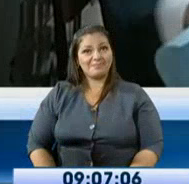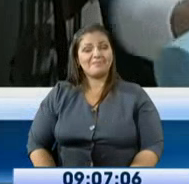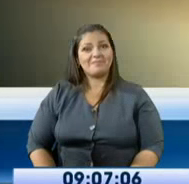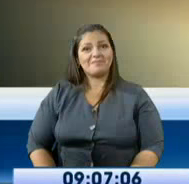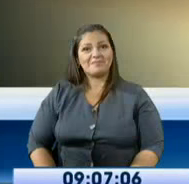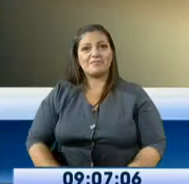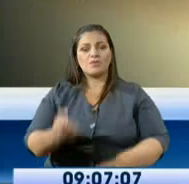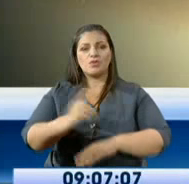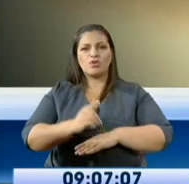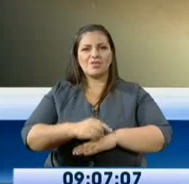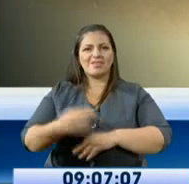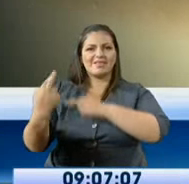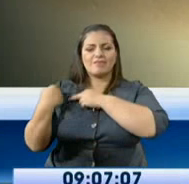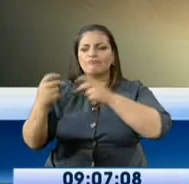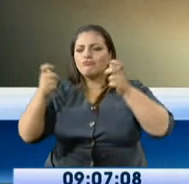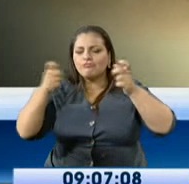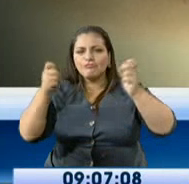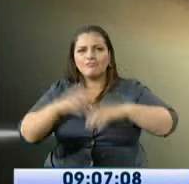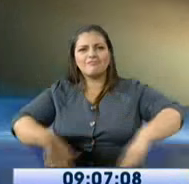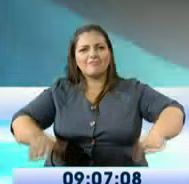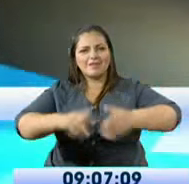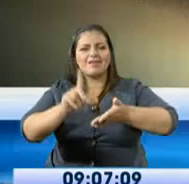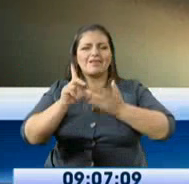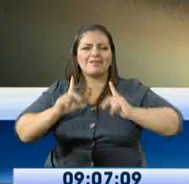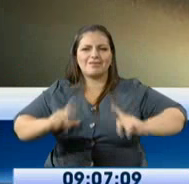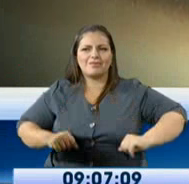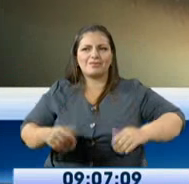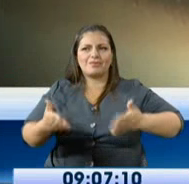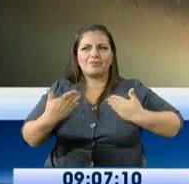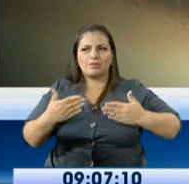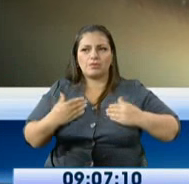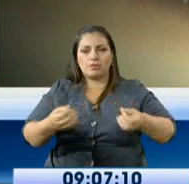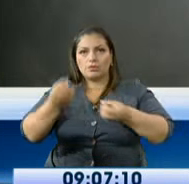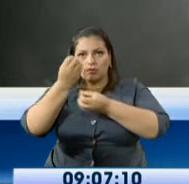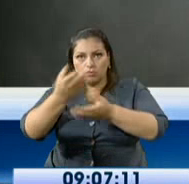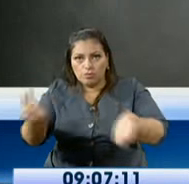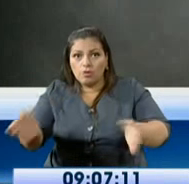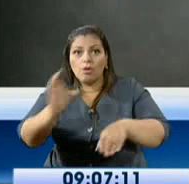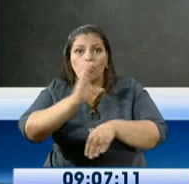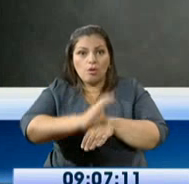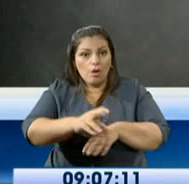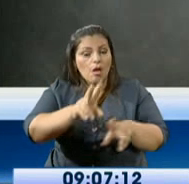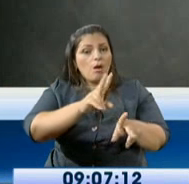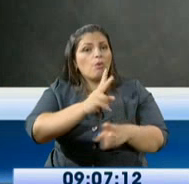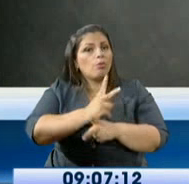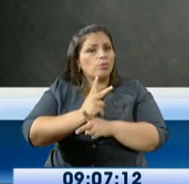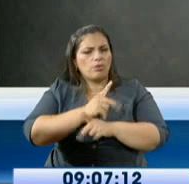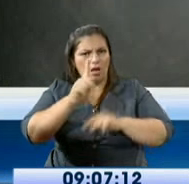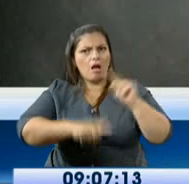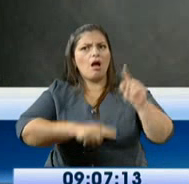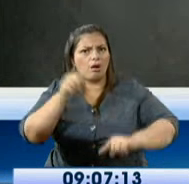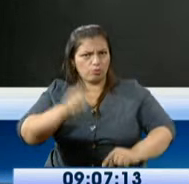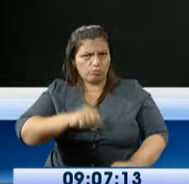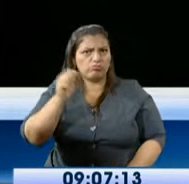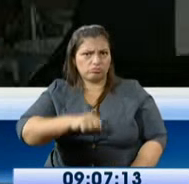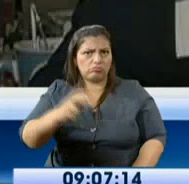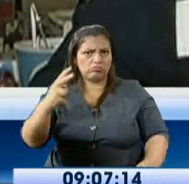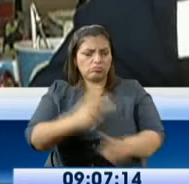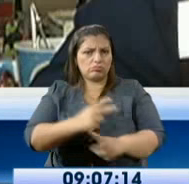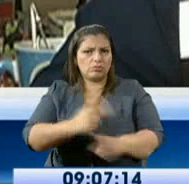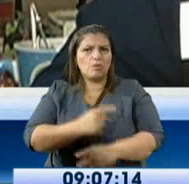recomienda cuidarse más bien de otros tipos de insectos que sí transmiten enfermedades, como lo es el Aedes aegypti.